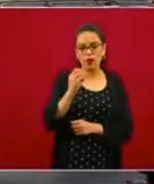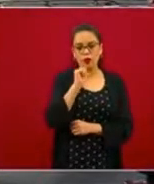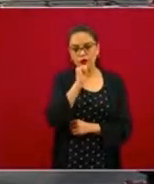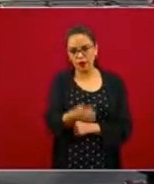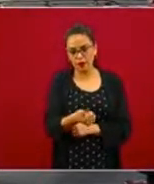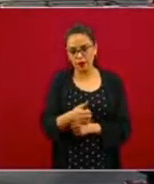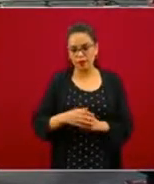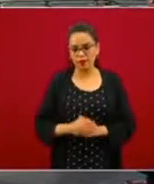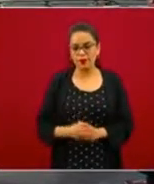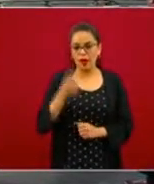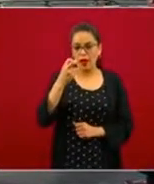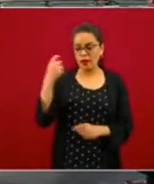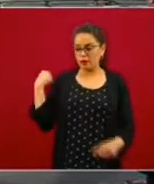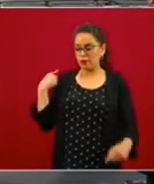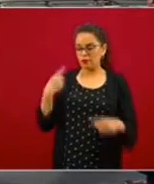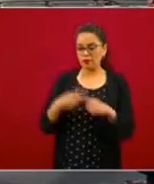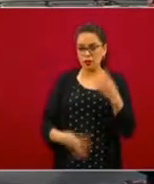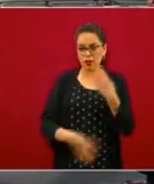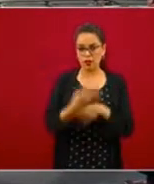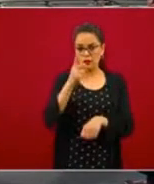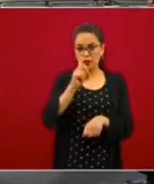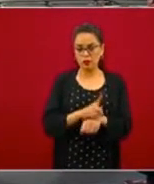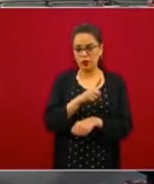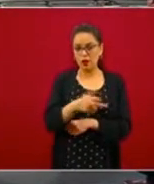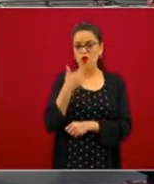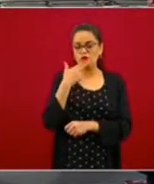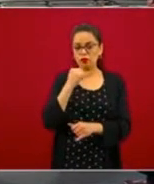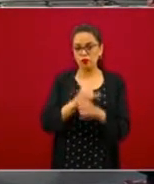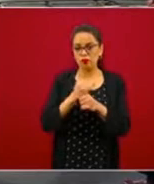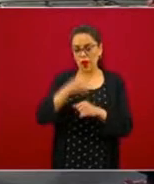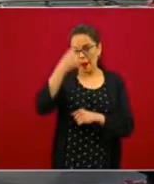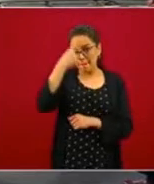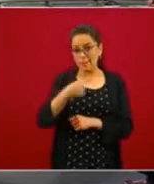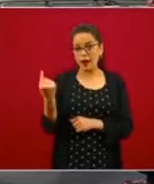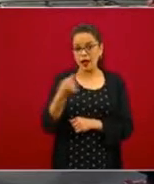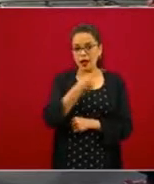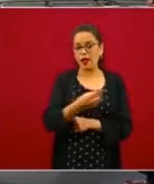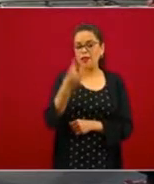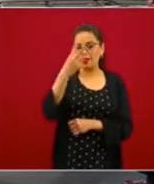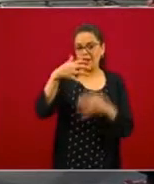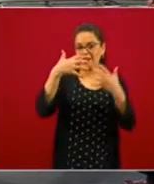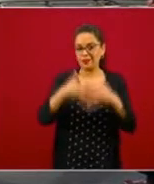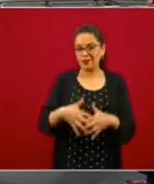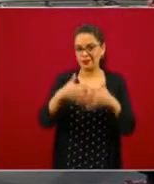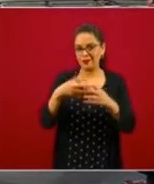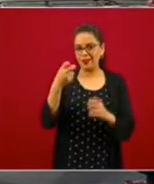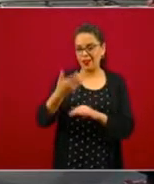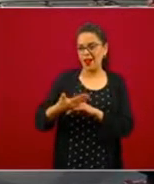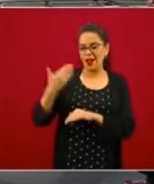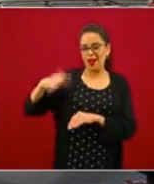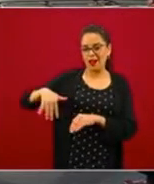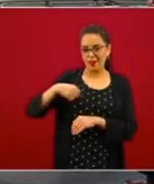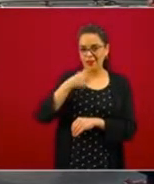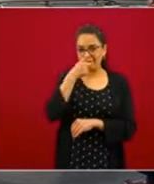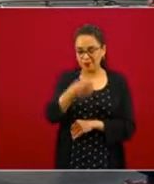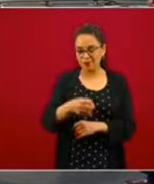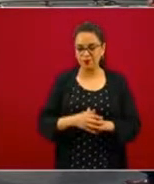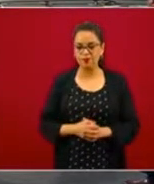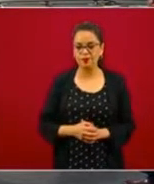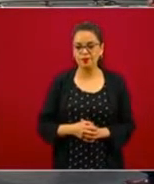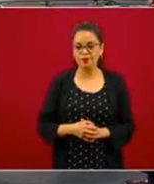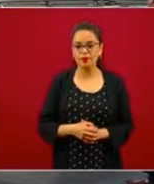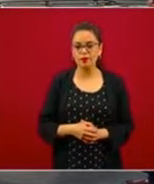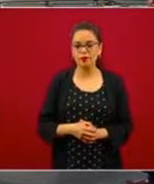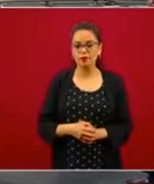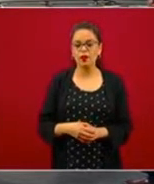estos 14 días para That's estas how it tres has been industrias. operating La for siguiente. these three new industries. ¿Cómo lo logramos? How did